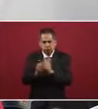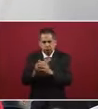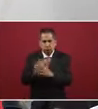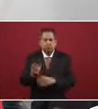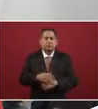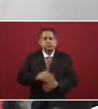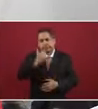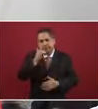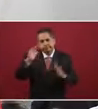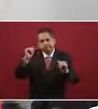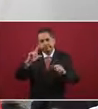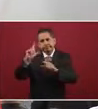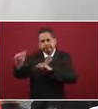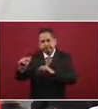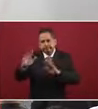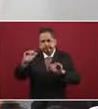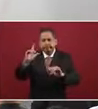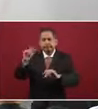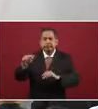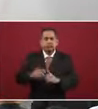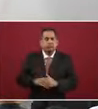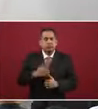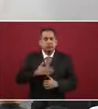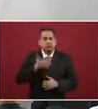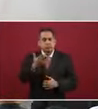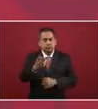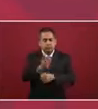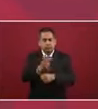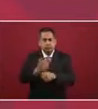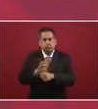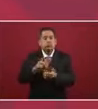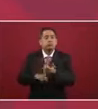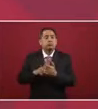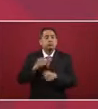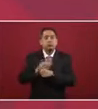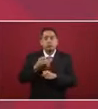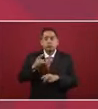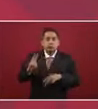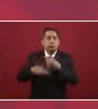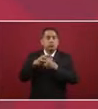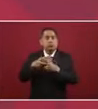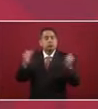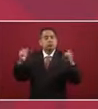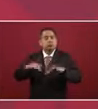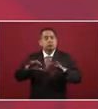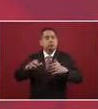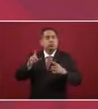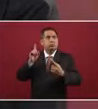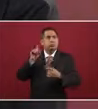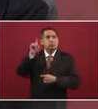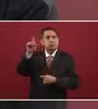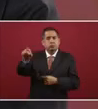Me tengo que ir, les invito porque vamos a tener un encuentro